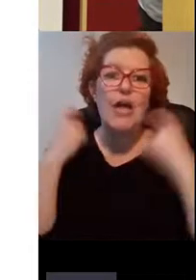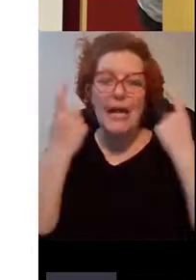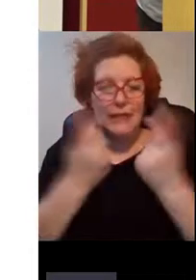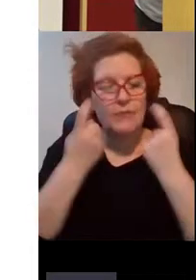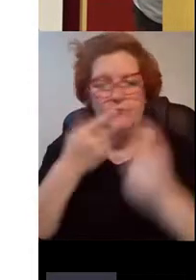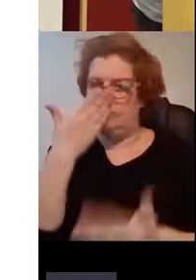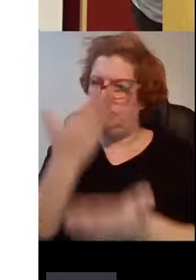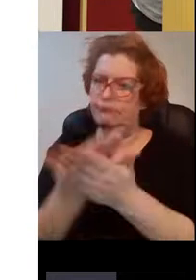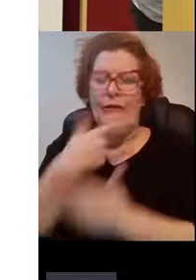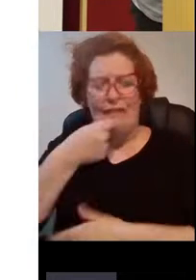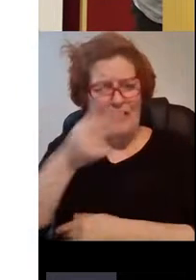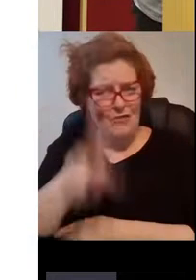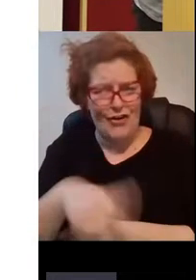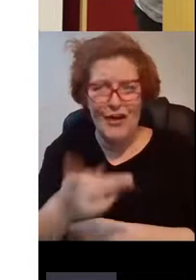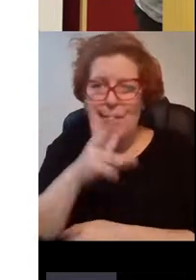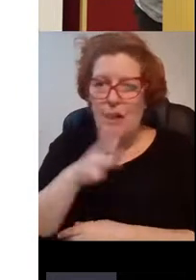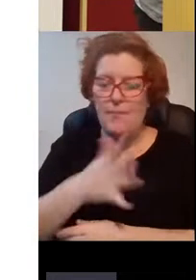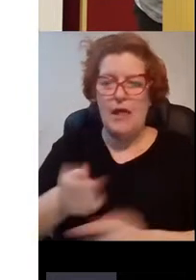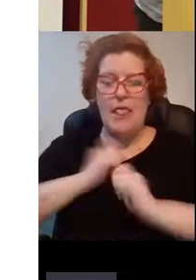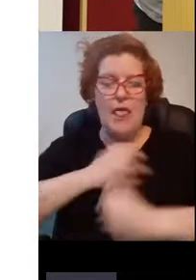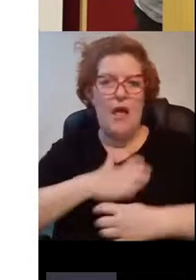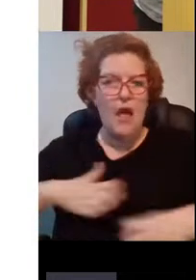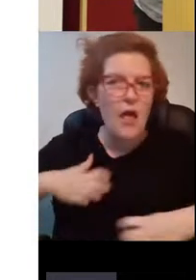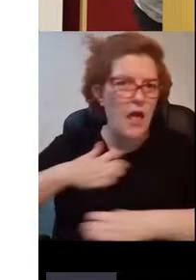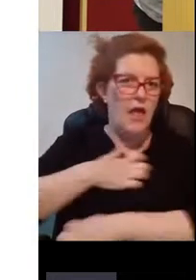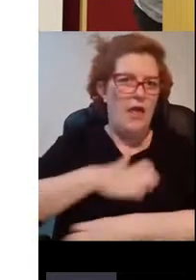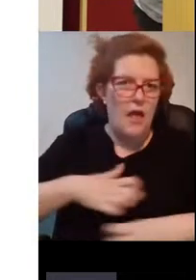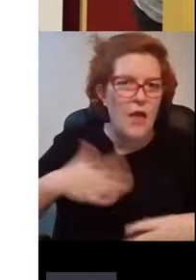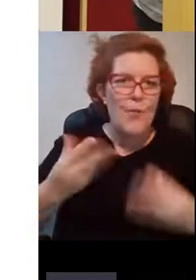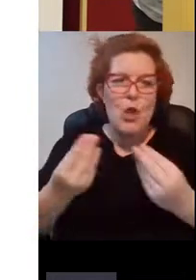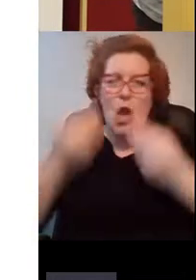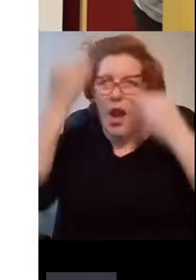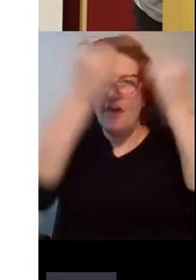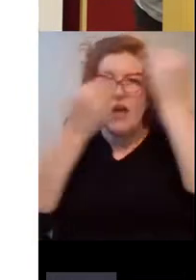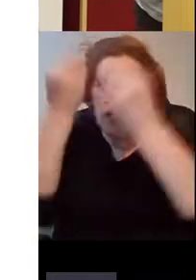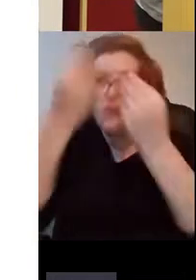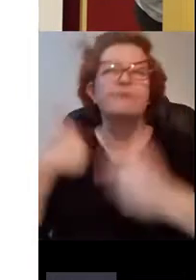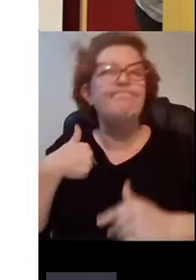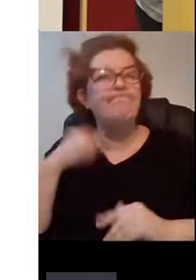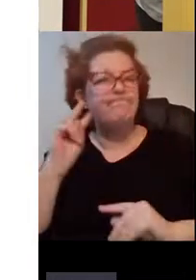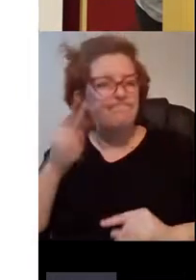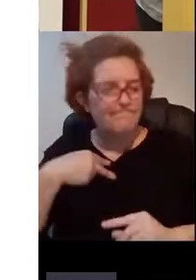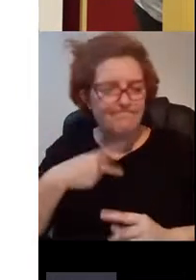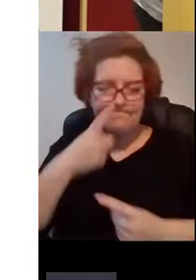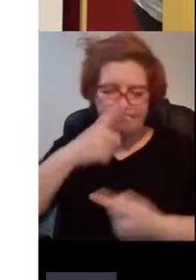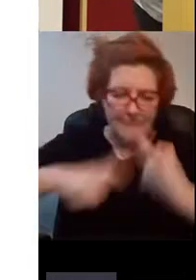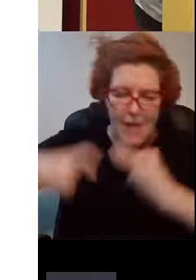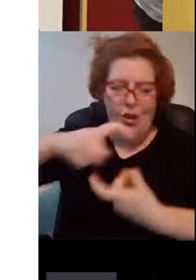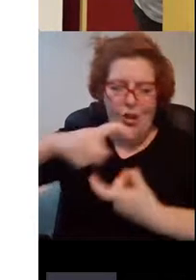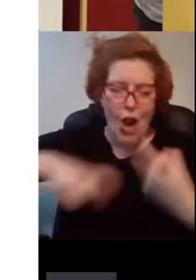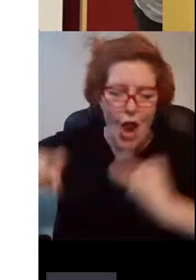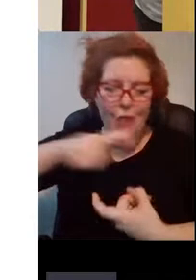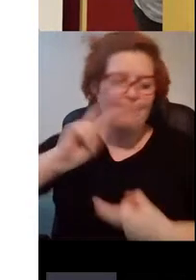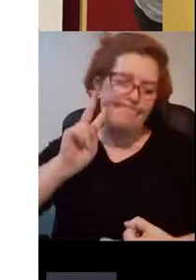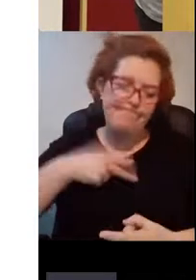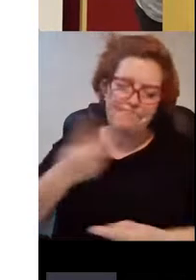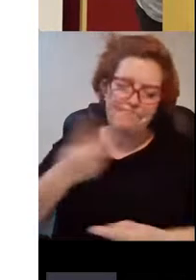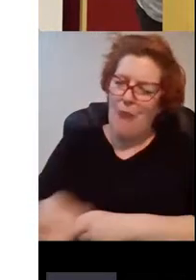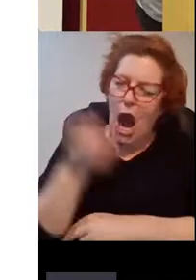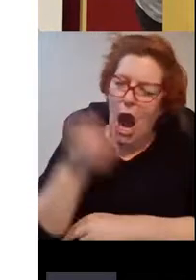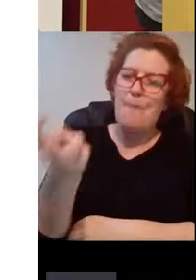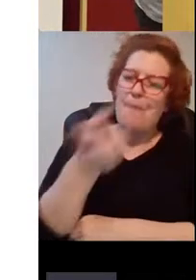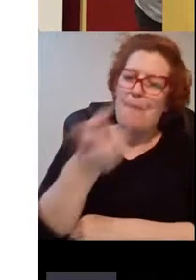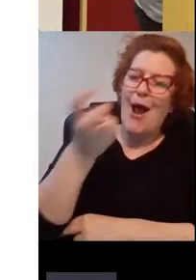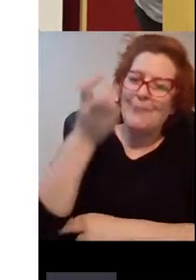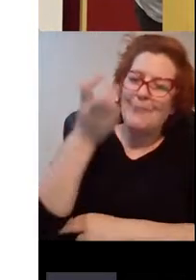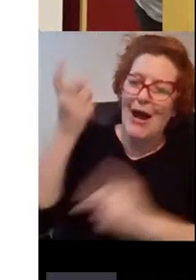reconozco, porque a mí me ha removido también mucho en mi reflexión, que intento año a año ir mejorando. Creo que realmente eso es